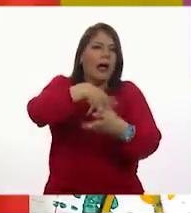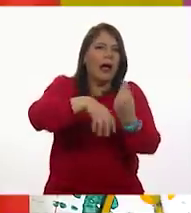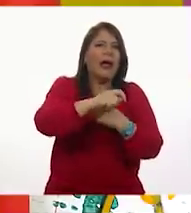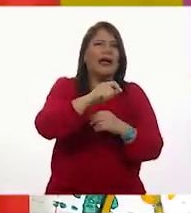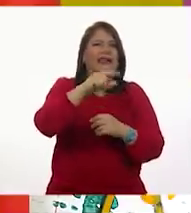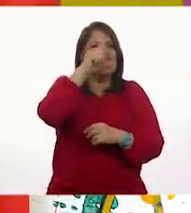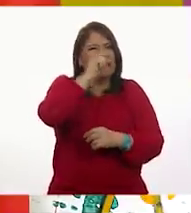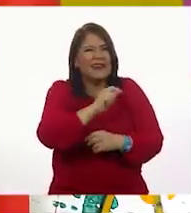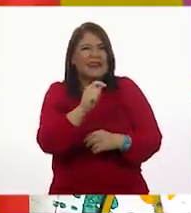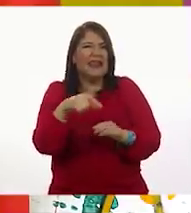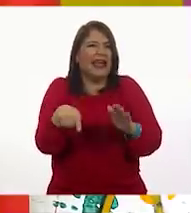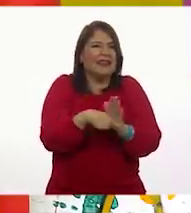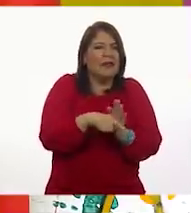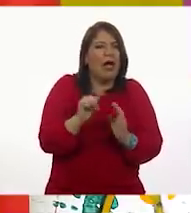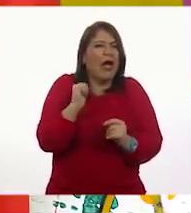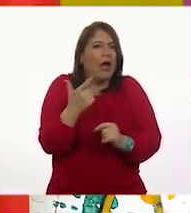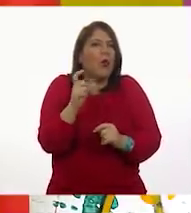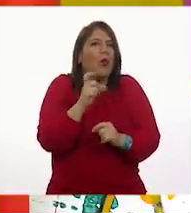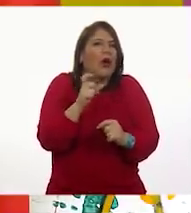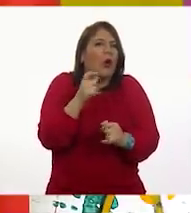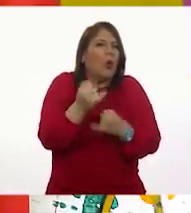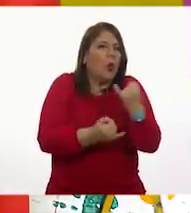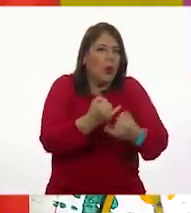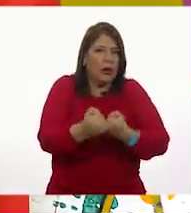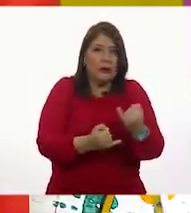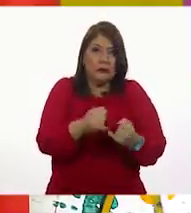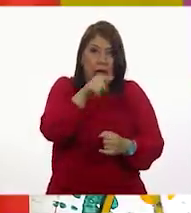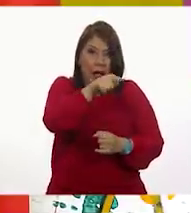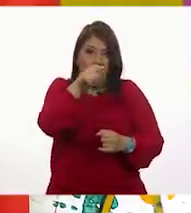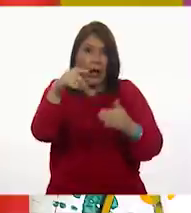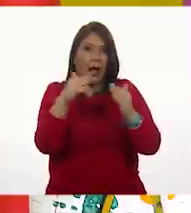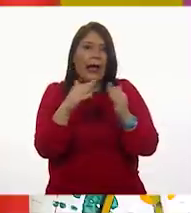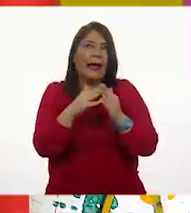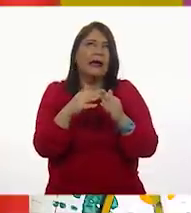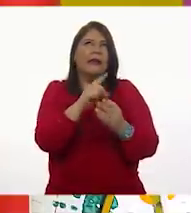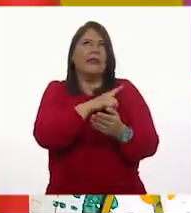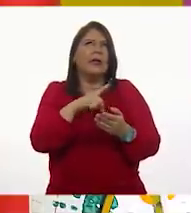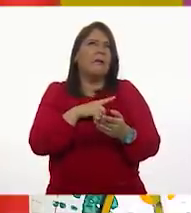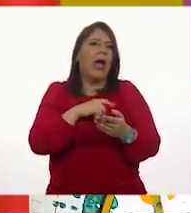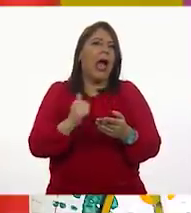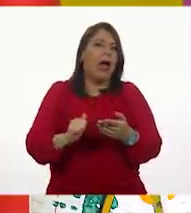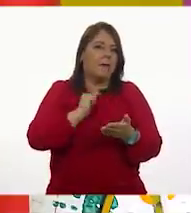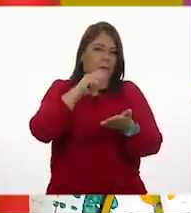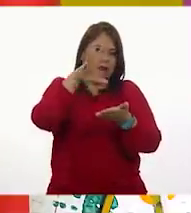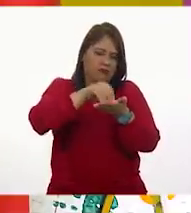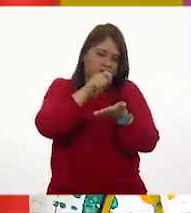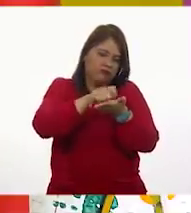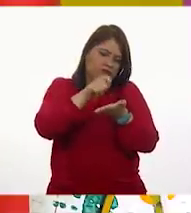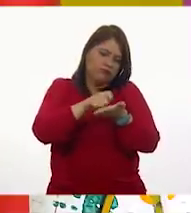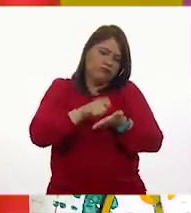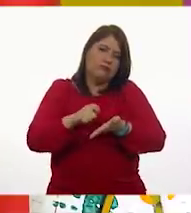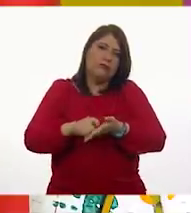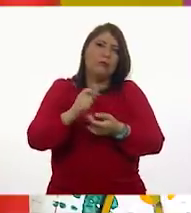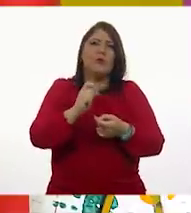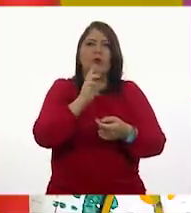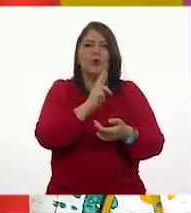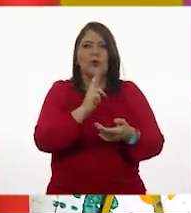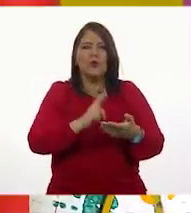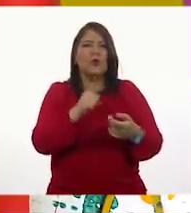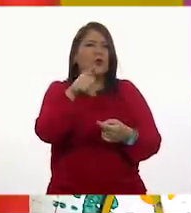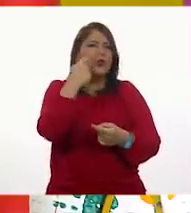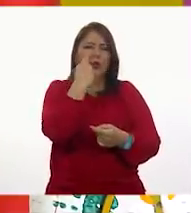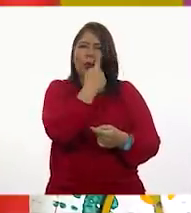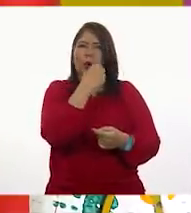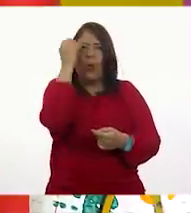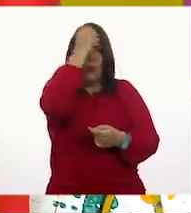negativas a la hora de jugar? Claro. Allá en casa, vayan escribiendo sus respuestas en su cuaderno. ¿Qué opinan